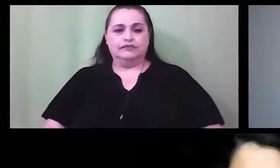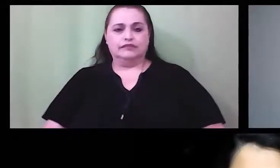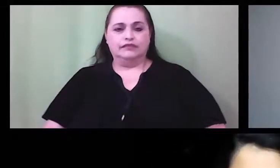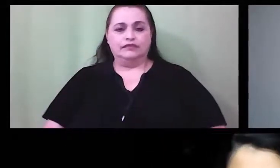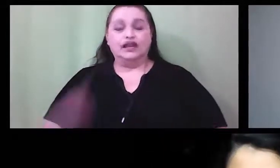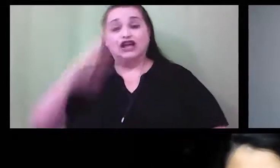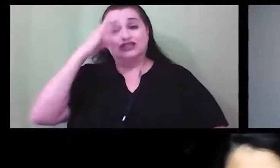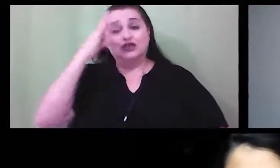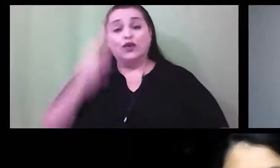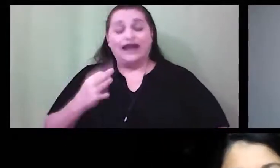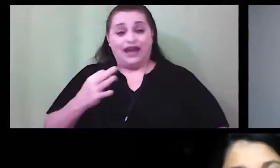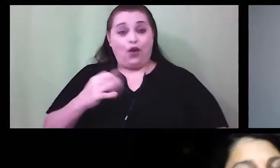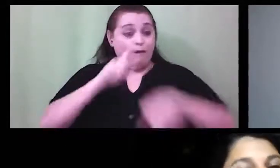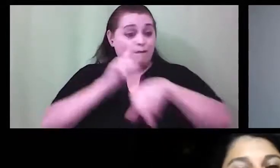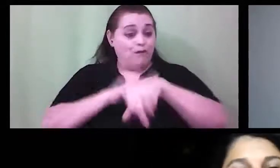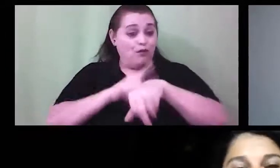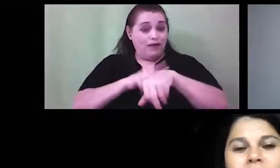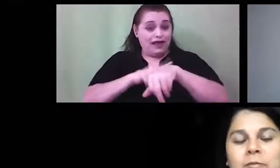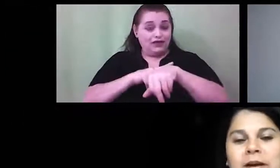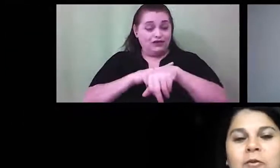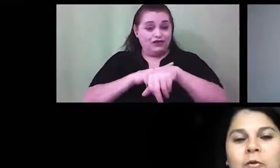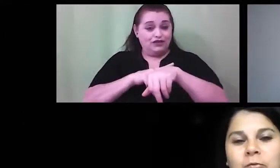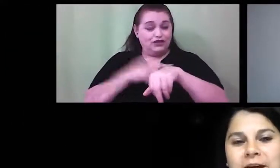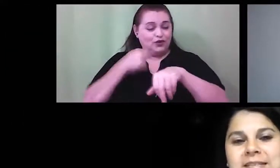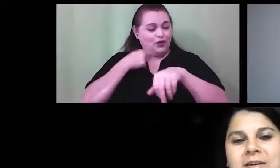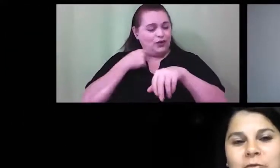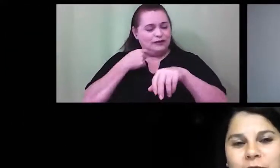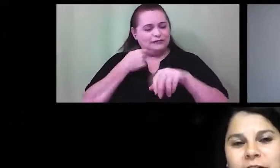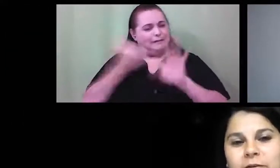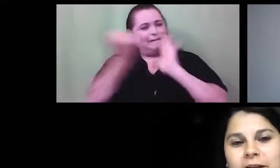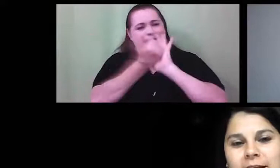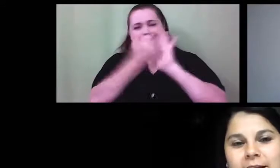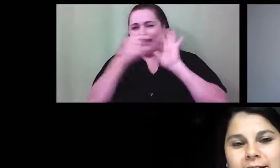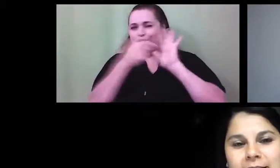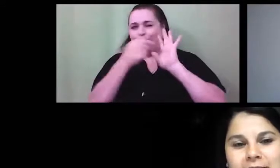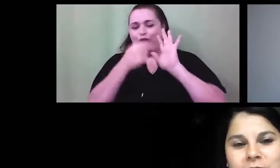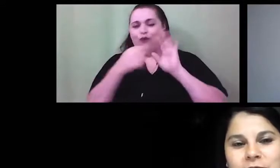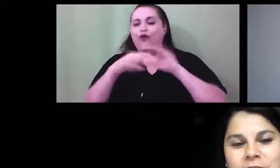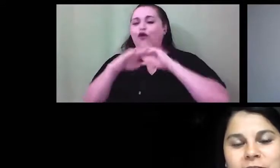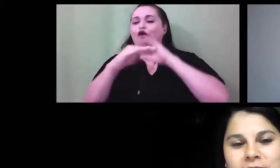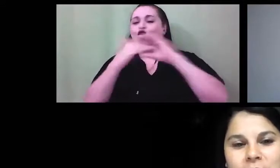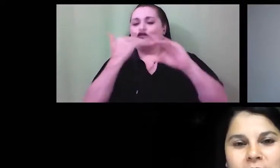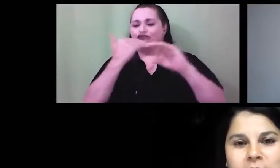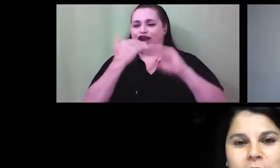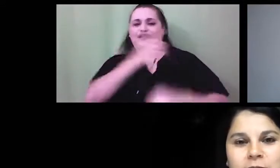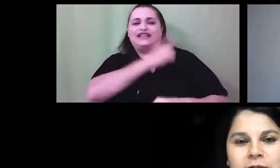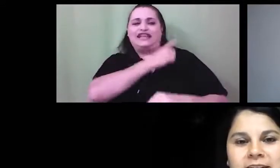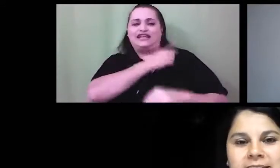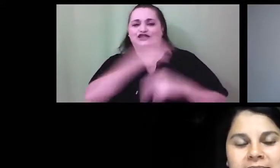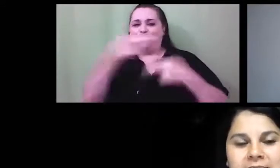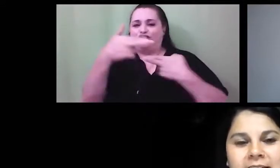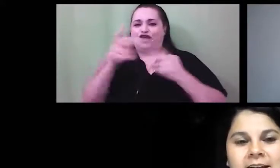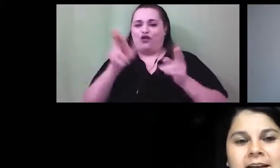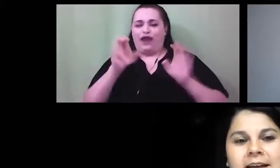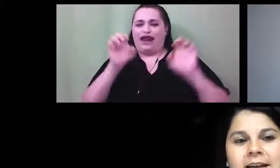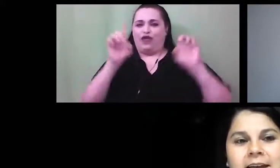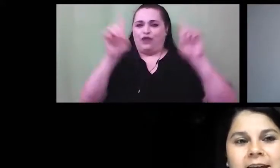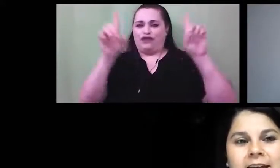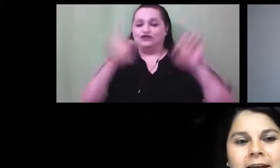Yo creo que el momento que nos marcó fue ese correo de la Dirección Regional de Educación donde